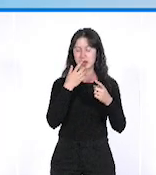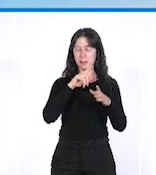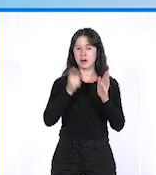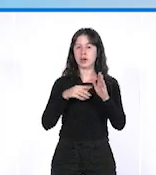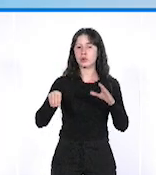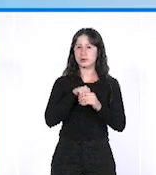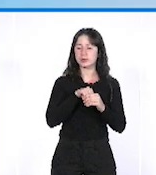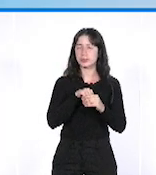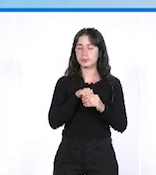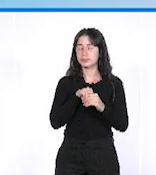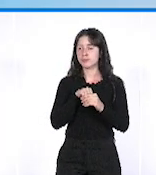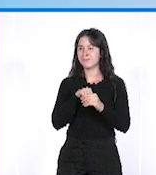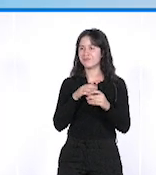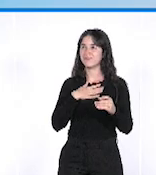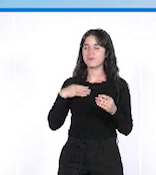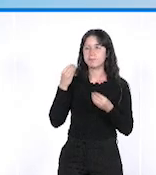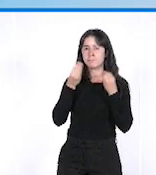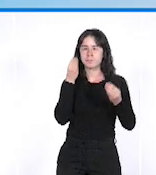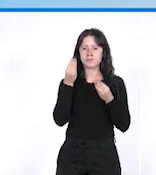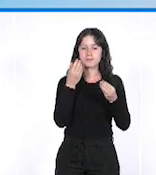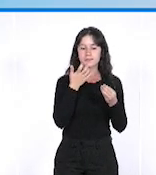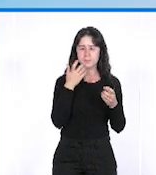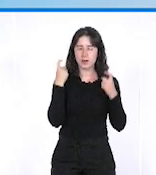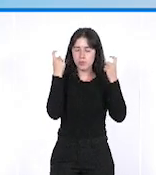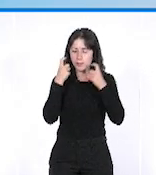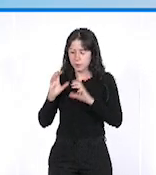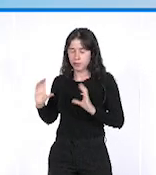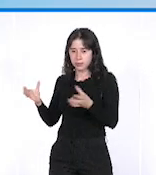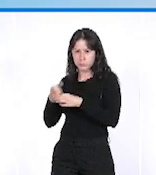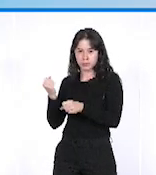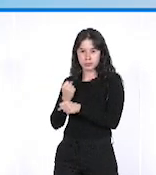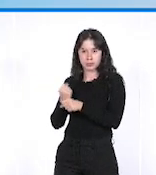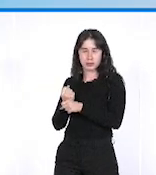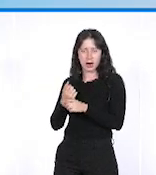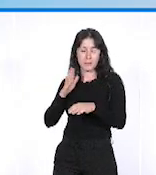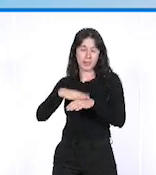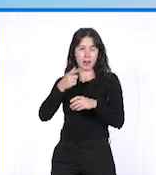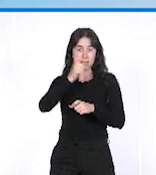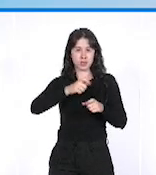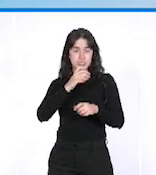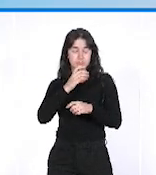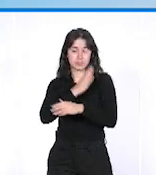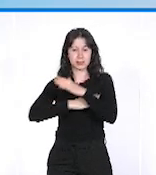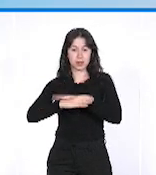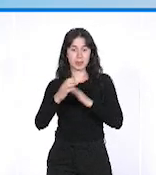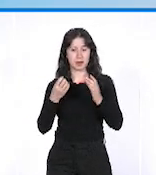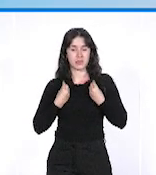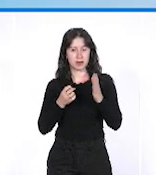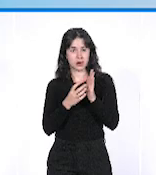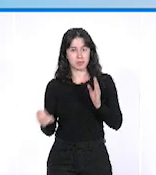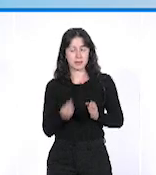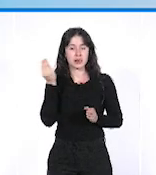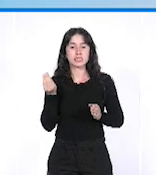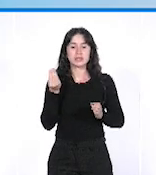saber si todo este esfuerzo conjunto coral que estamos haciendo mejora la calidad de vida de la gente Eh hemos evaluado a